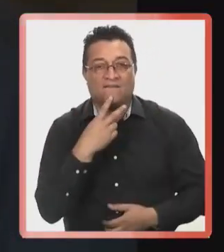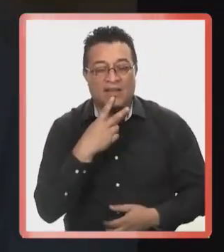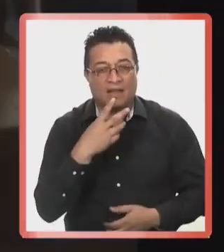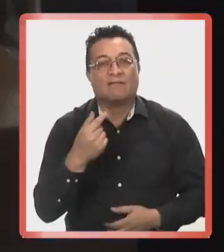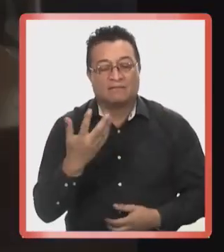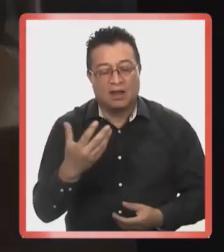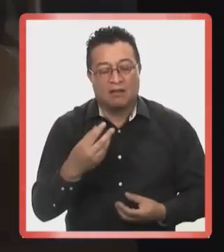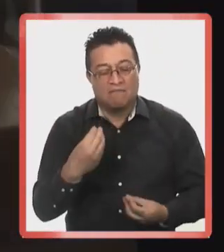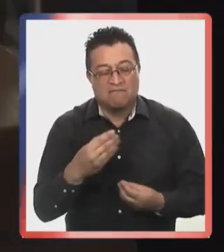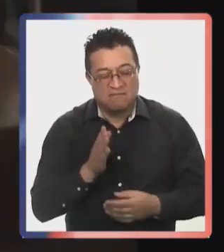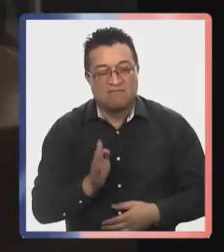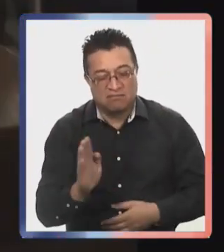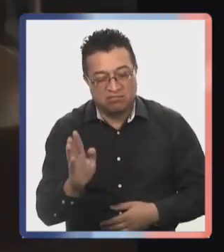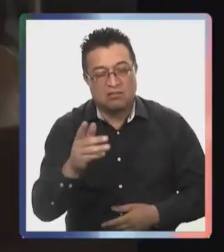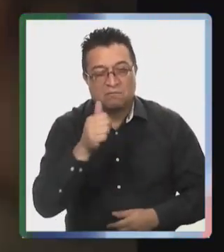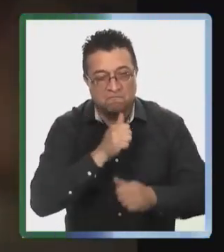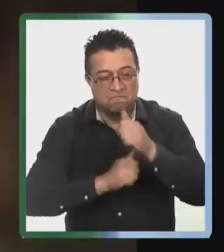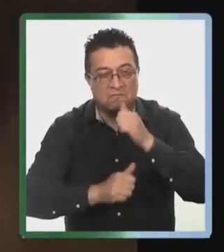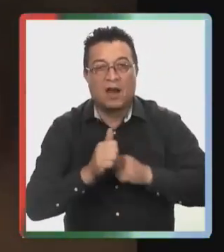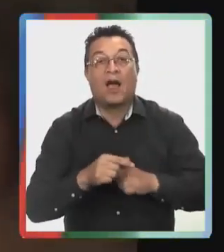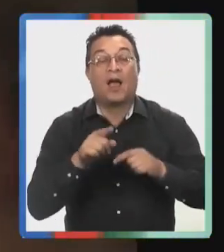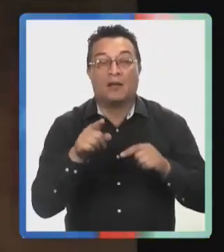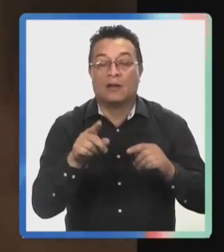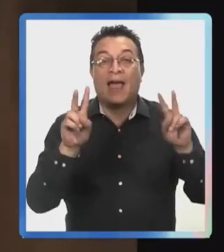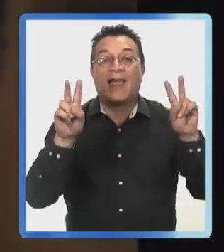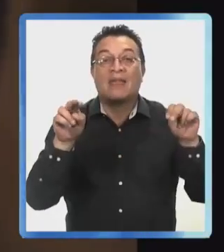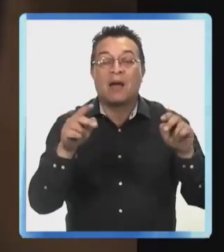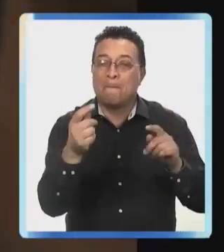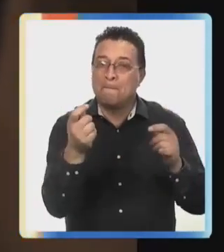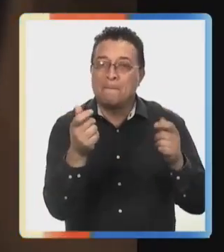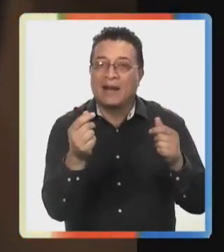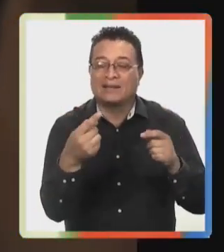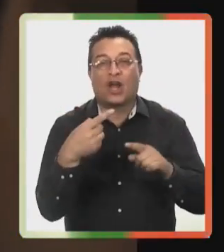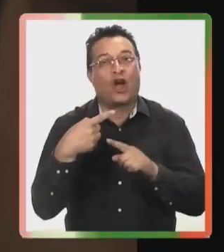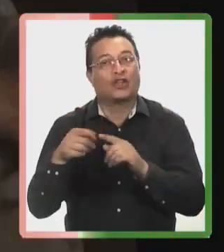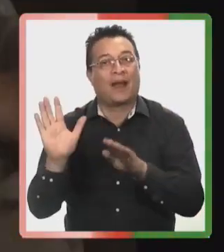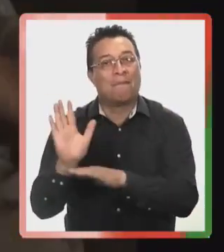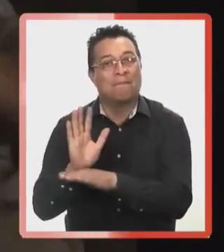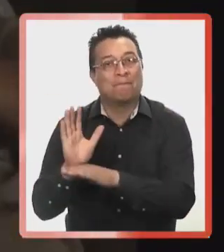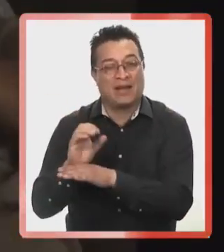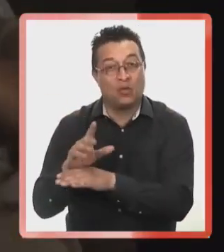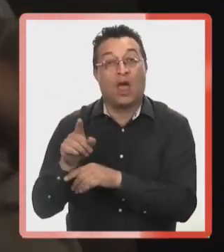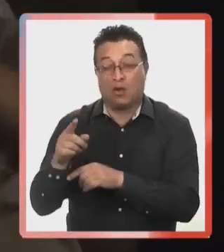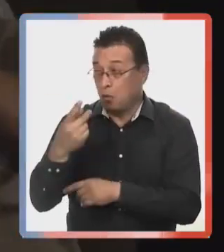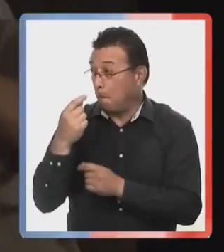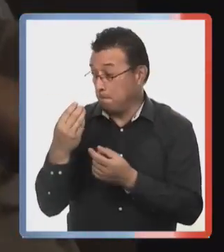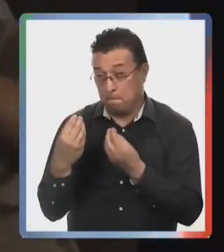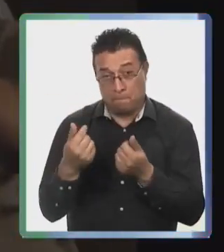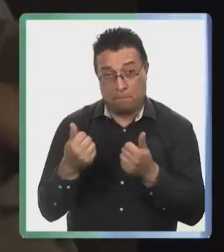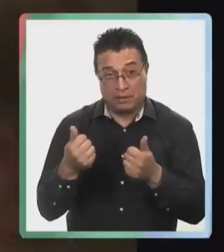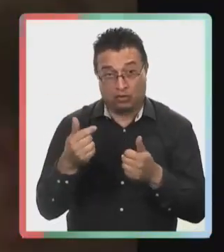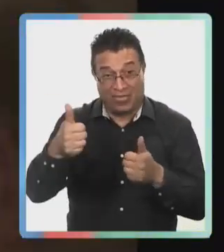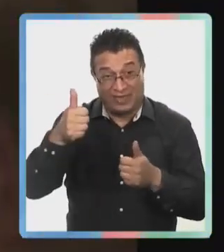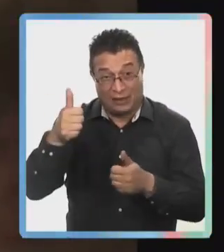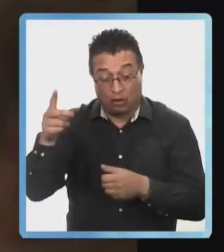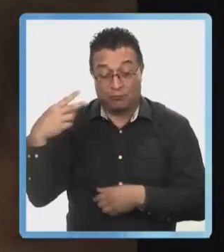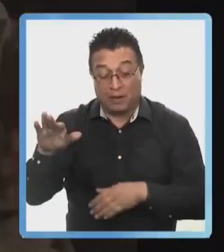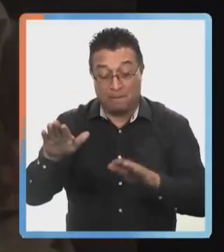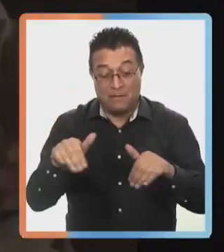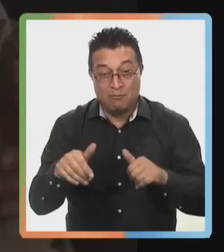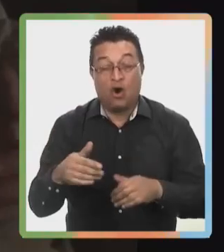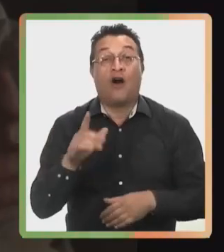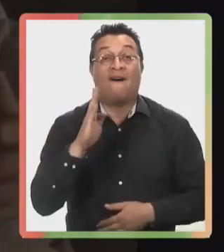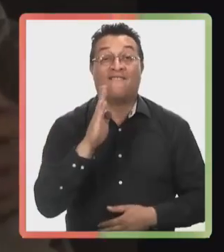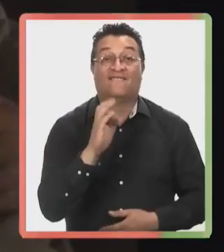la pena. Una temática similar a la planteada en The Wrestler, otro excelente film del director. La Ballena ya